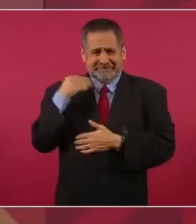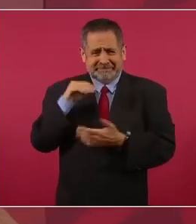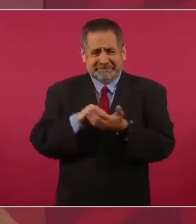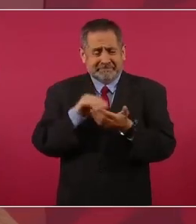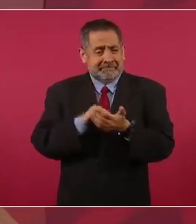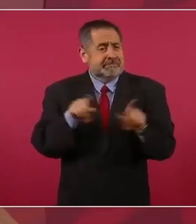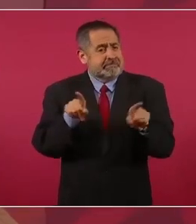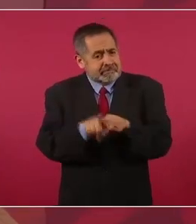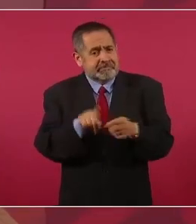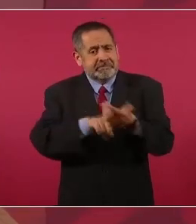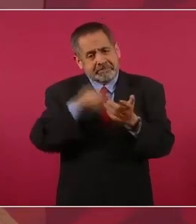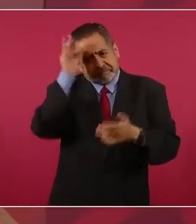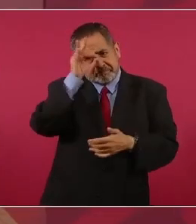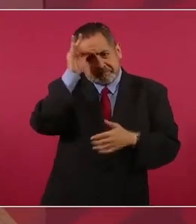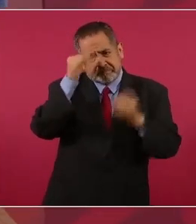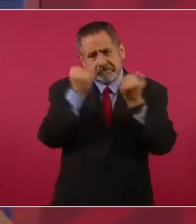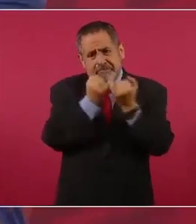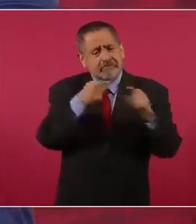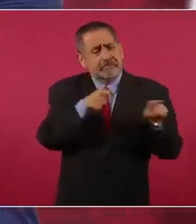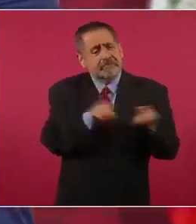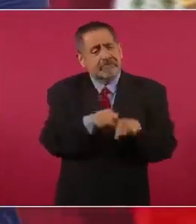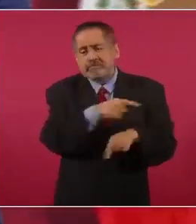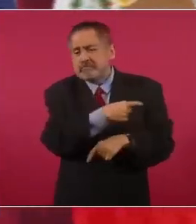Y eso